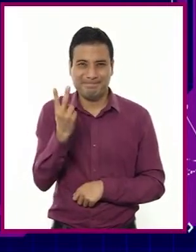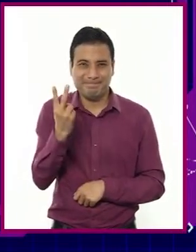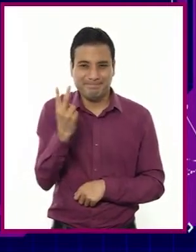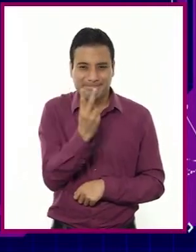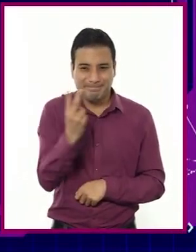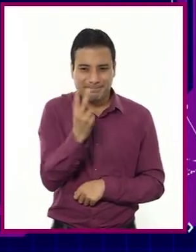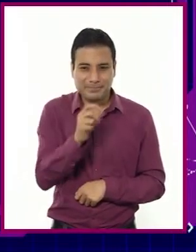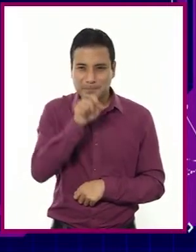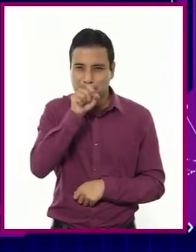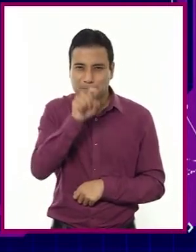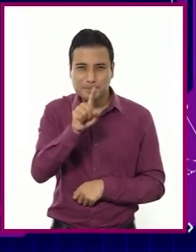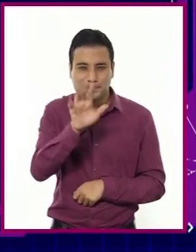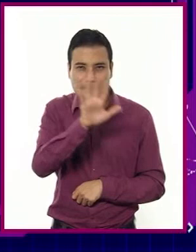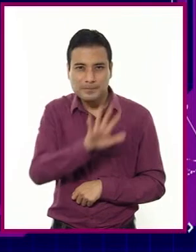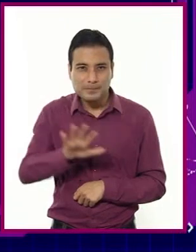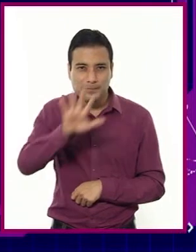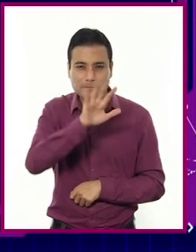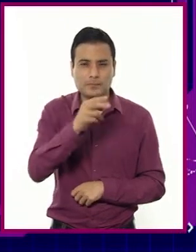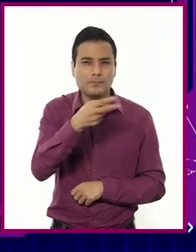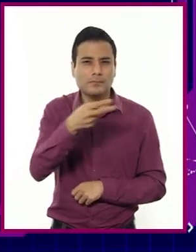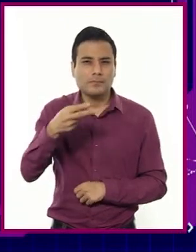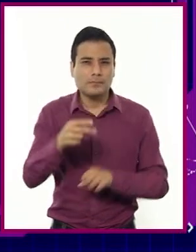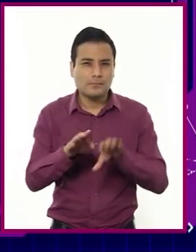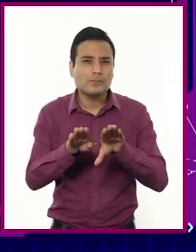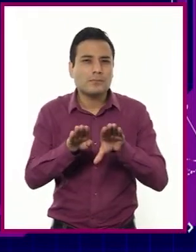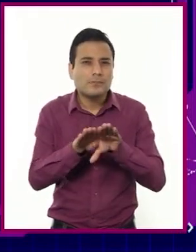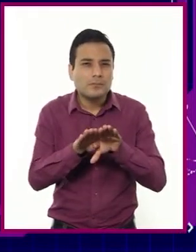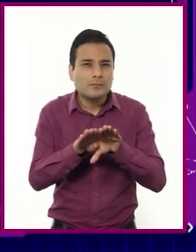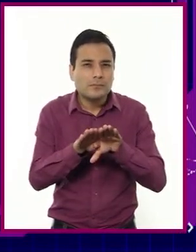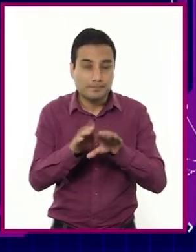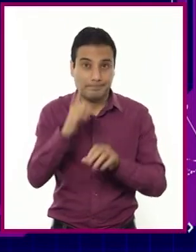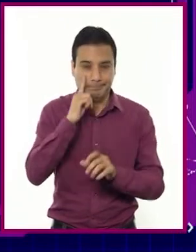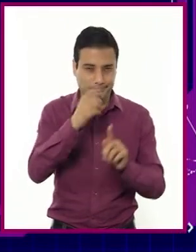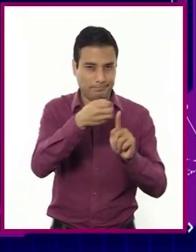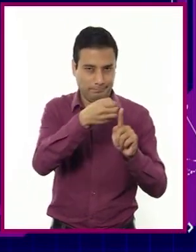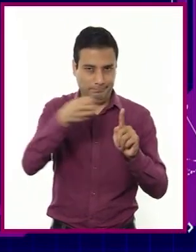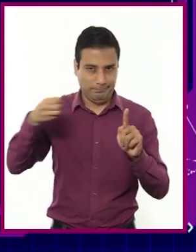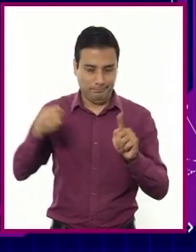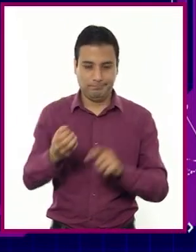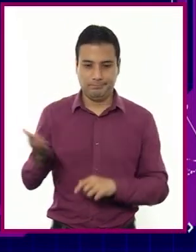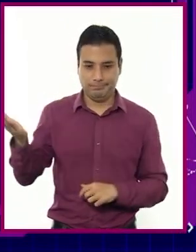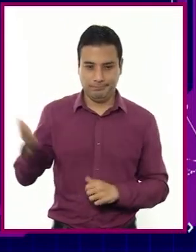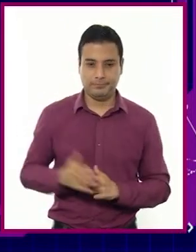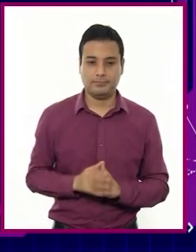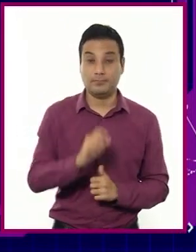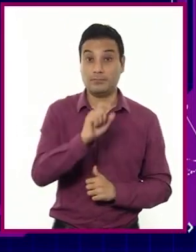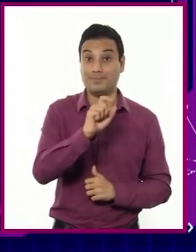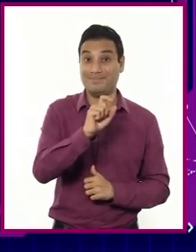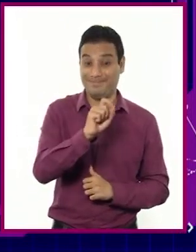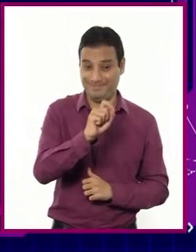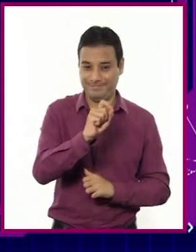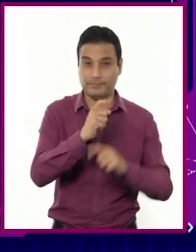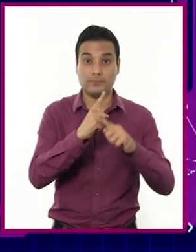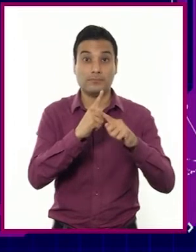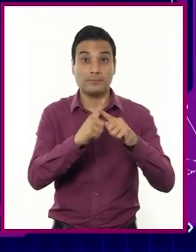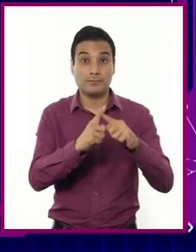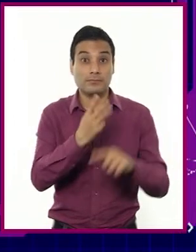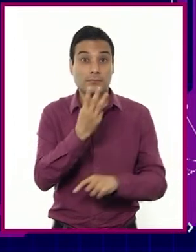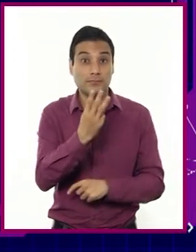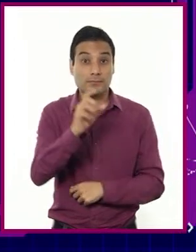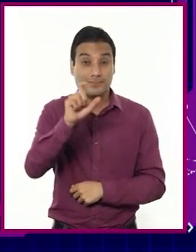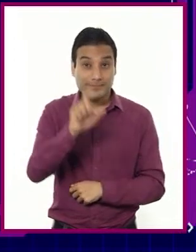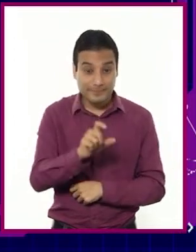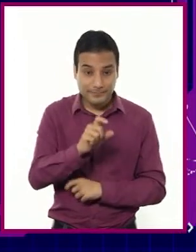área, podemos igualarlas para obtener la ecuación. 20 que multiplica a 3x